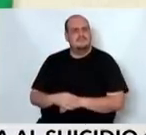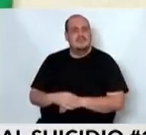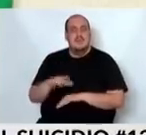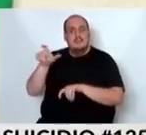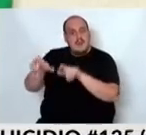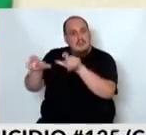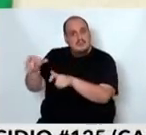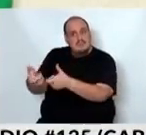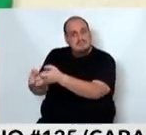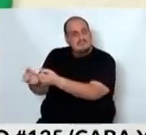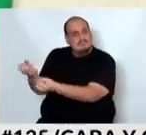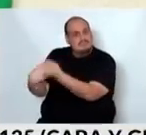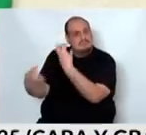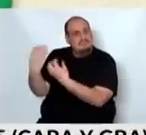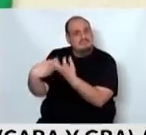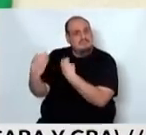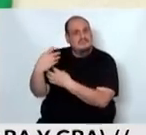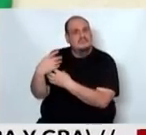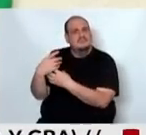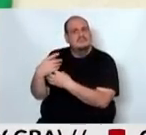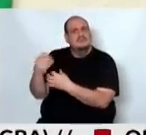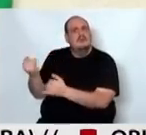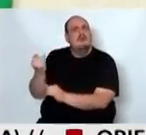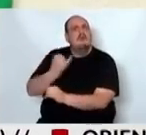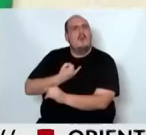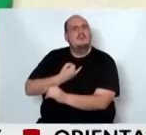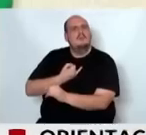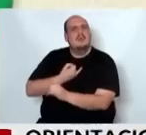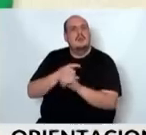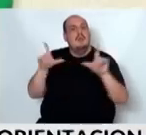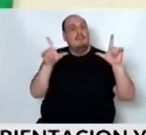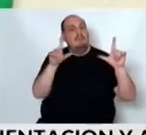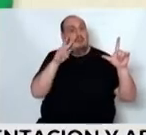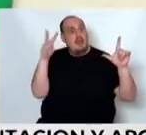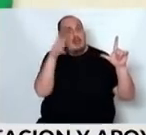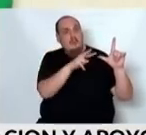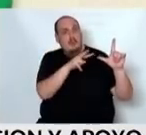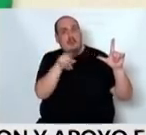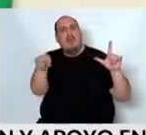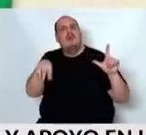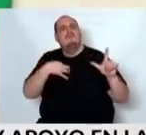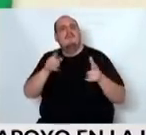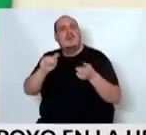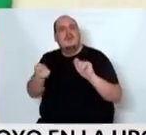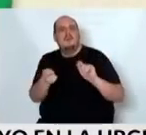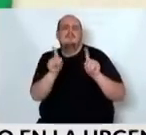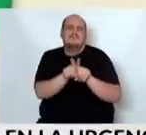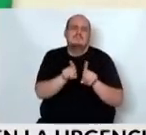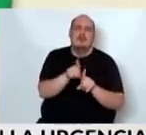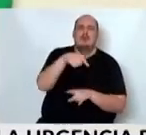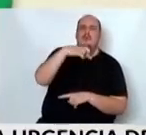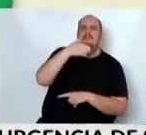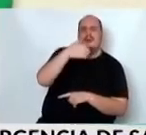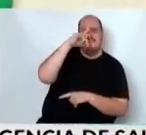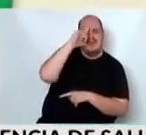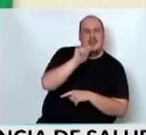que nos comparte es que algo cambió después de haber escuchado a una persona como Pamela o como Ariana o como